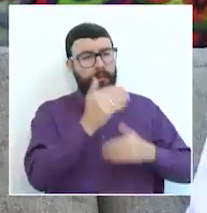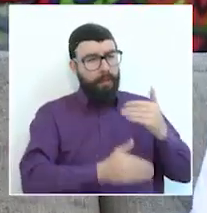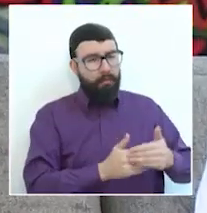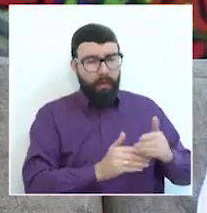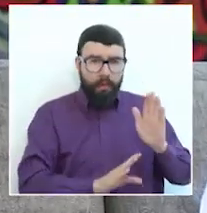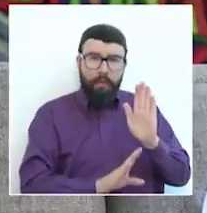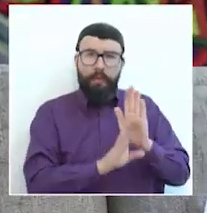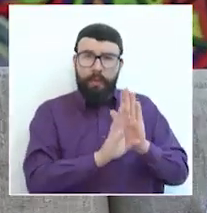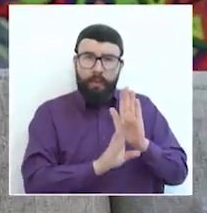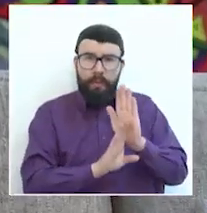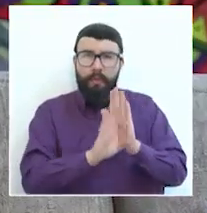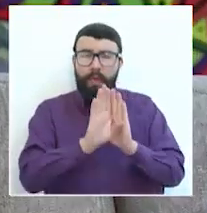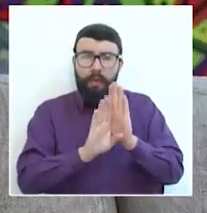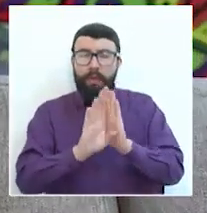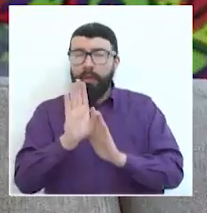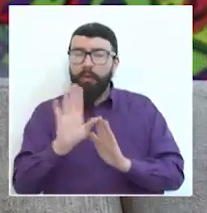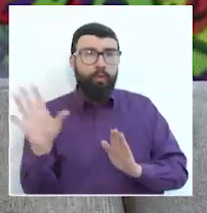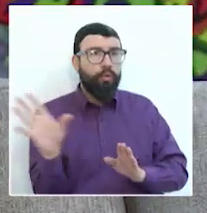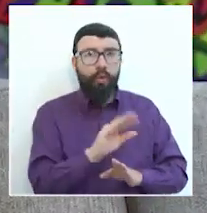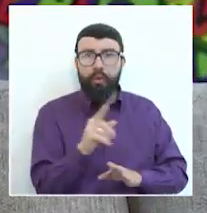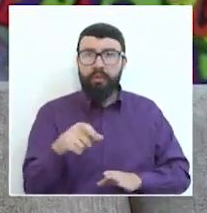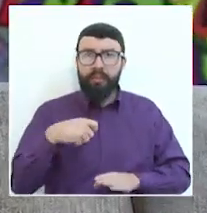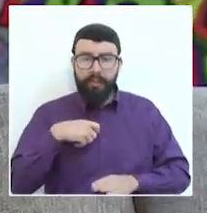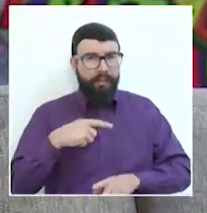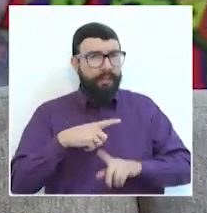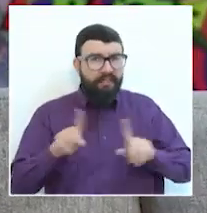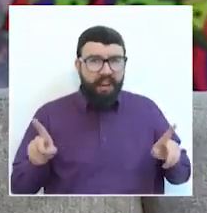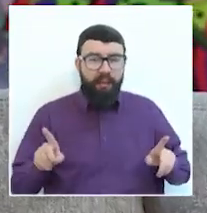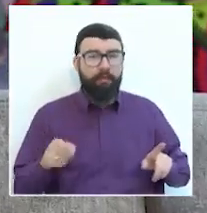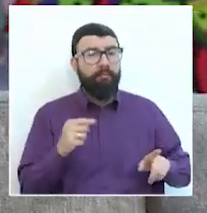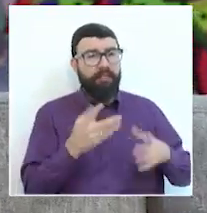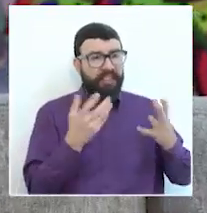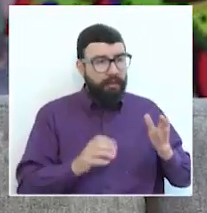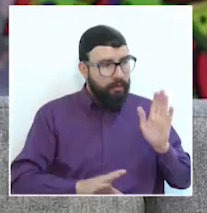para todas las personas, porque todo el mundo tiene una capacidad muy diferente,